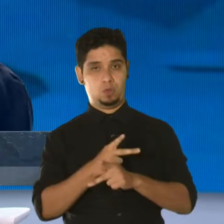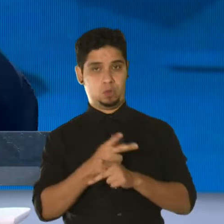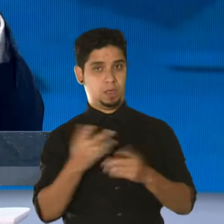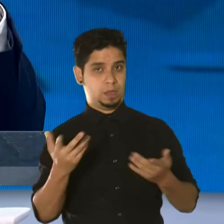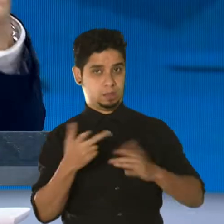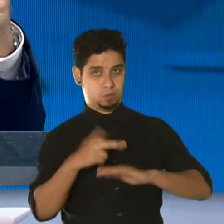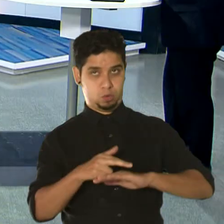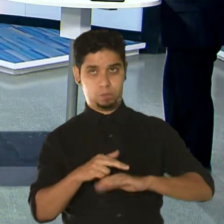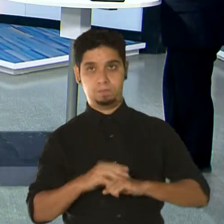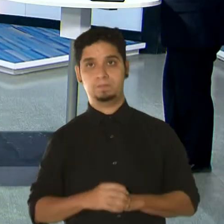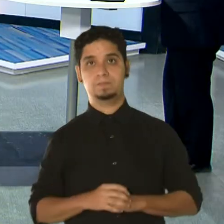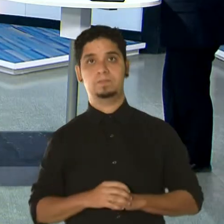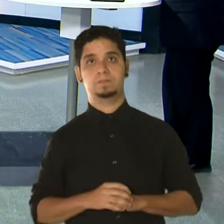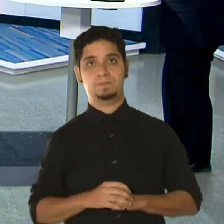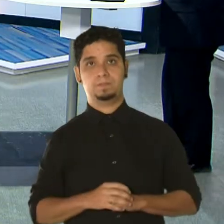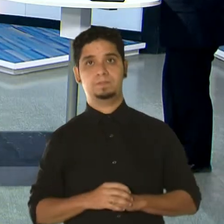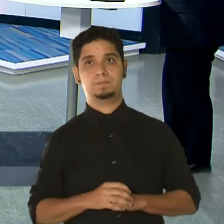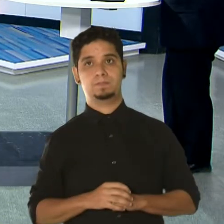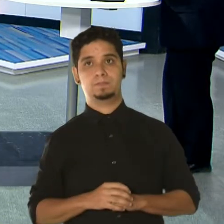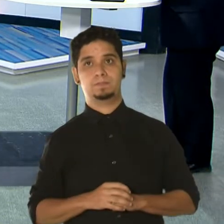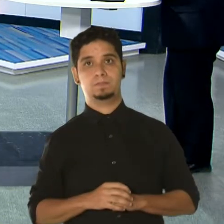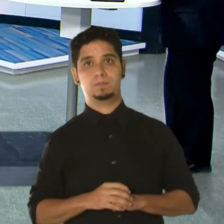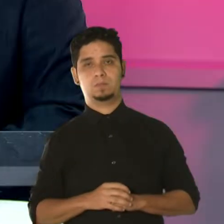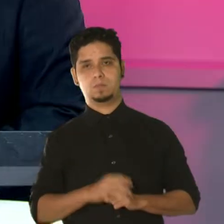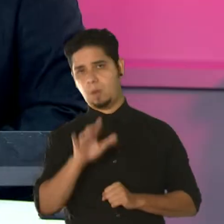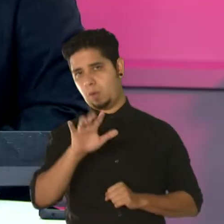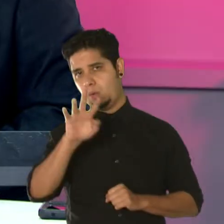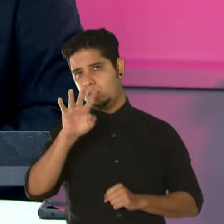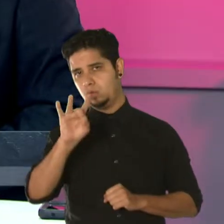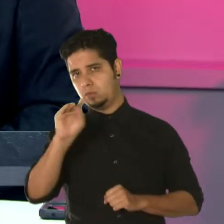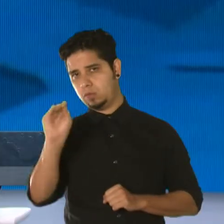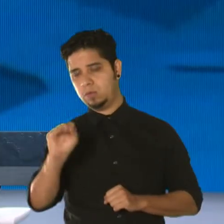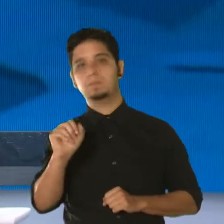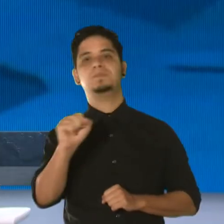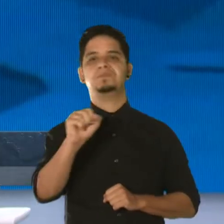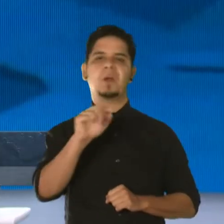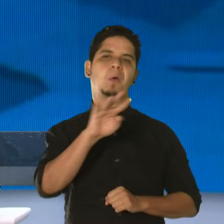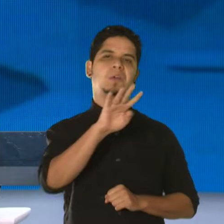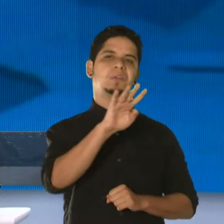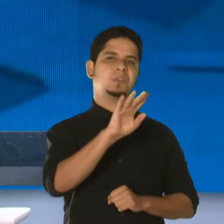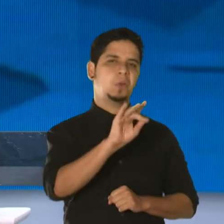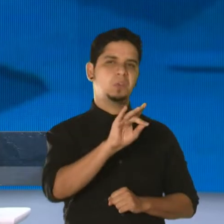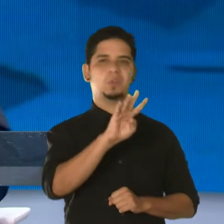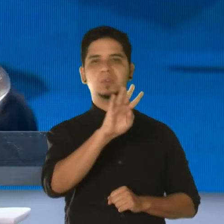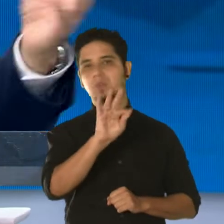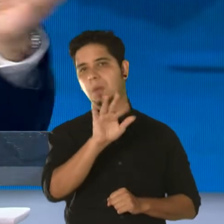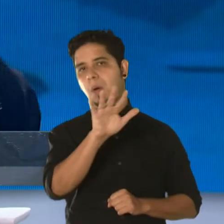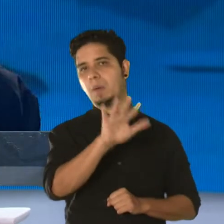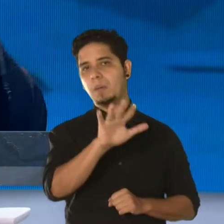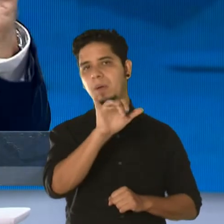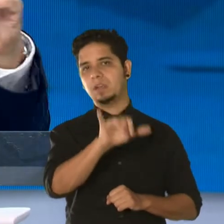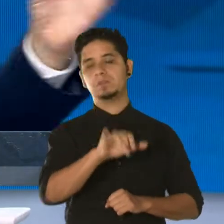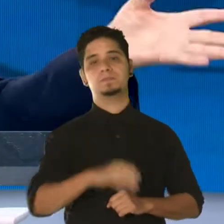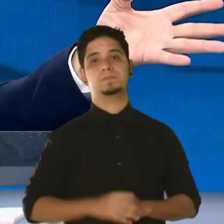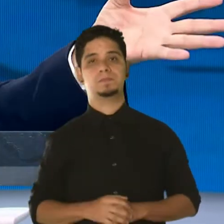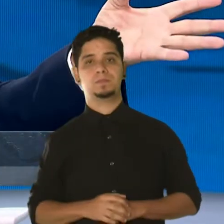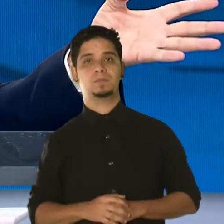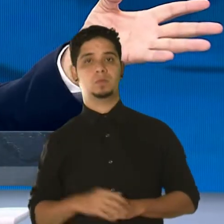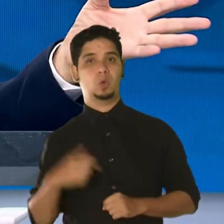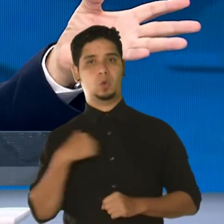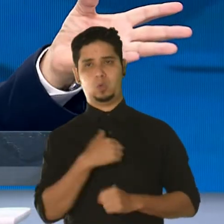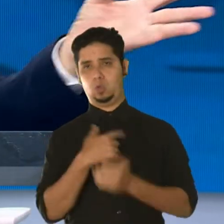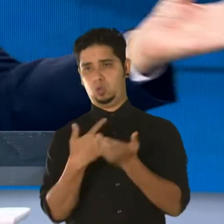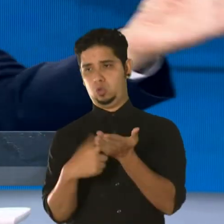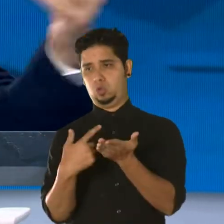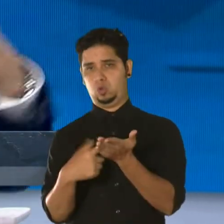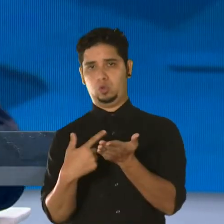Rico. O sea, que lo que pasa en manufactura es importante. Creo que es 48% por ahí. 48, 49%. O sea que a lo mejor hablamos de estos abstractos, que